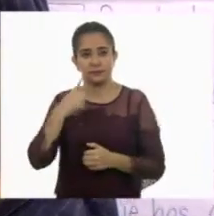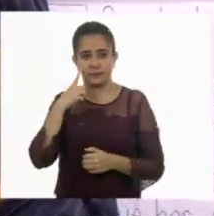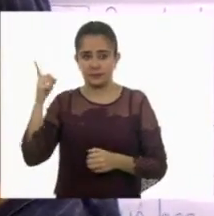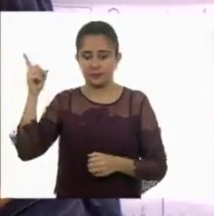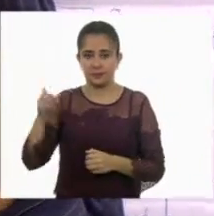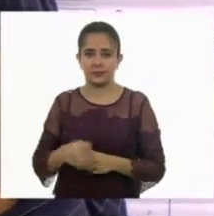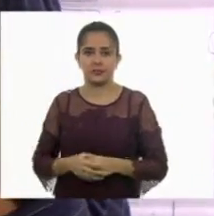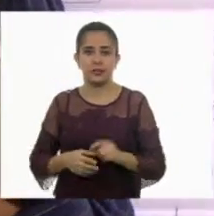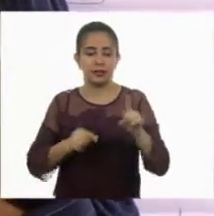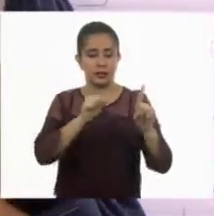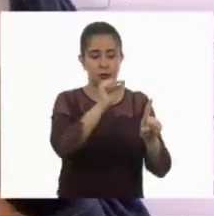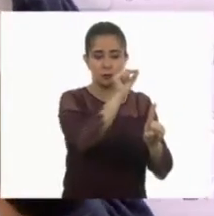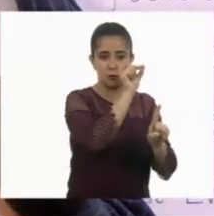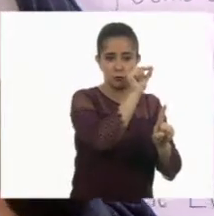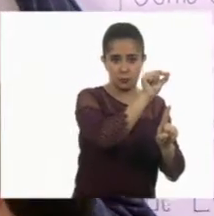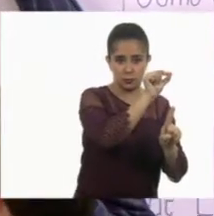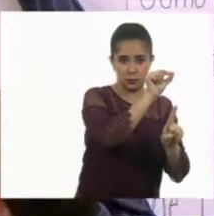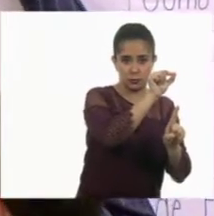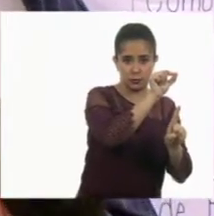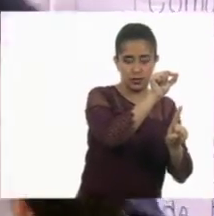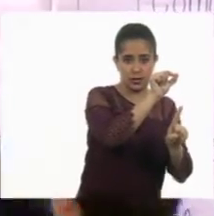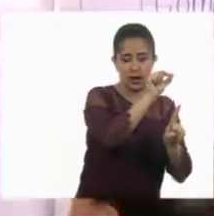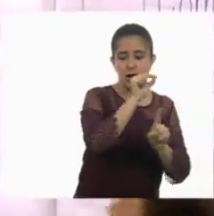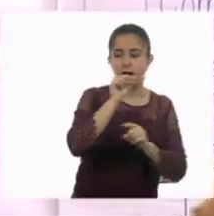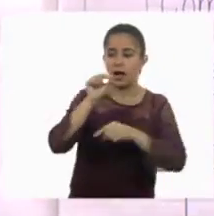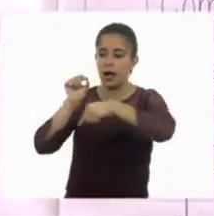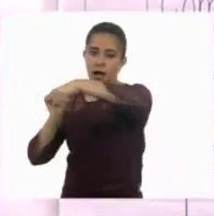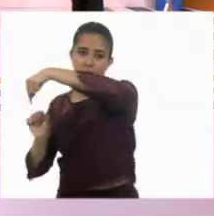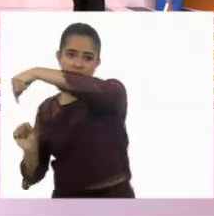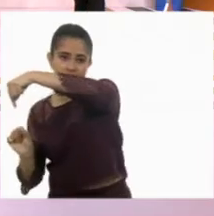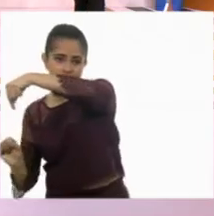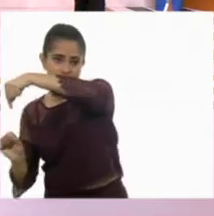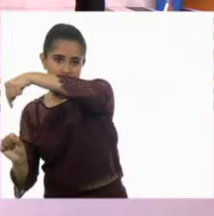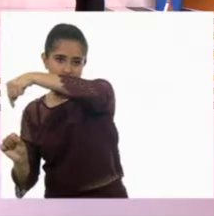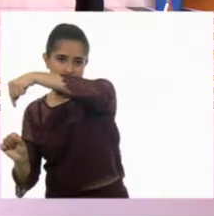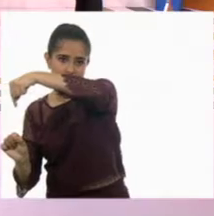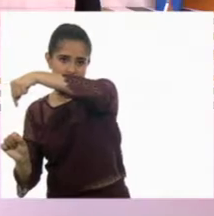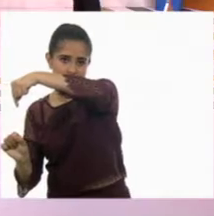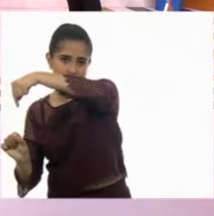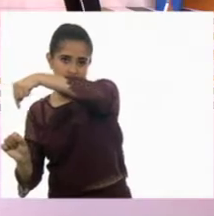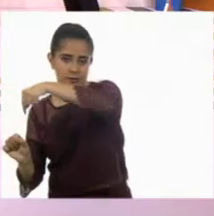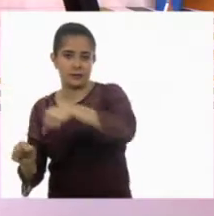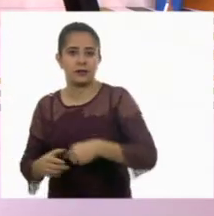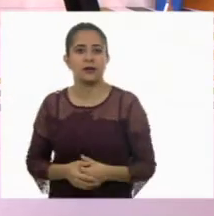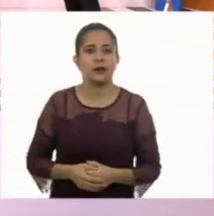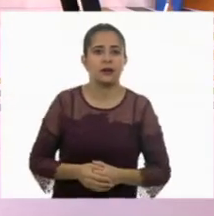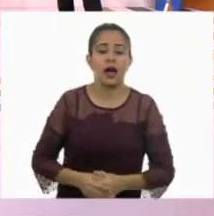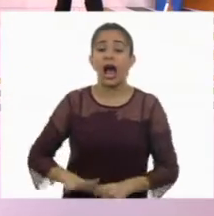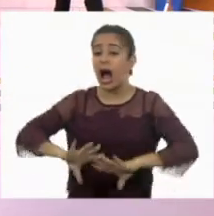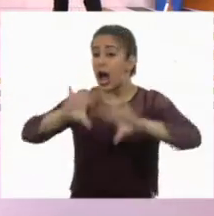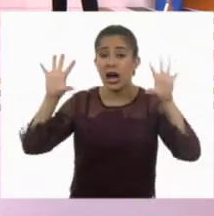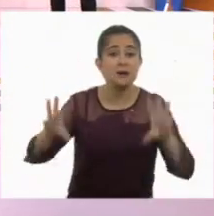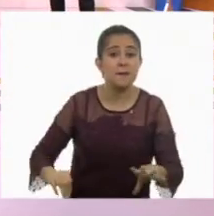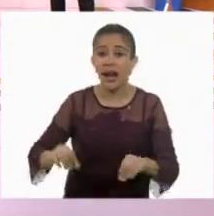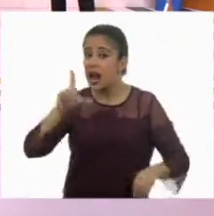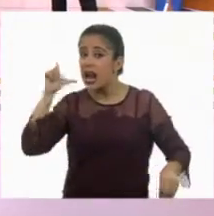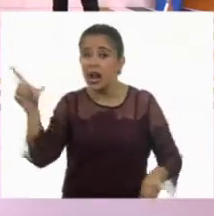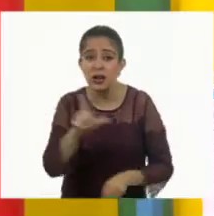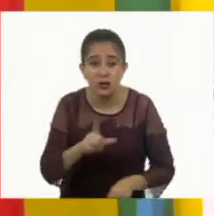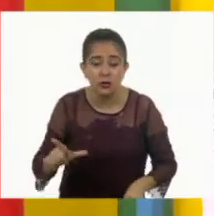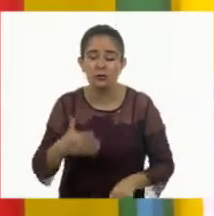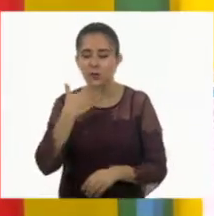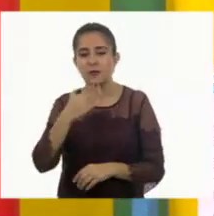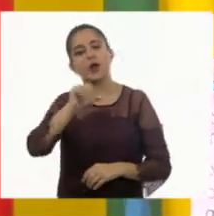arriba, cuando cierra el punto abajo. ¡Apaga la luz! Sí, vamos bastante bien.